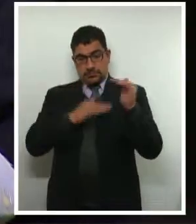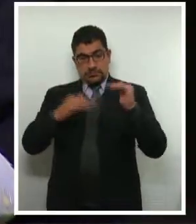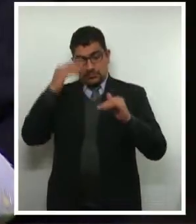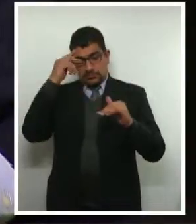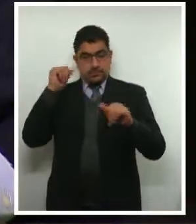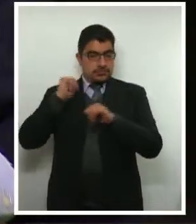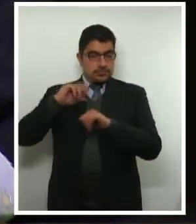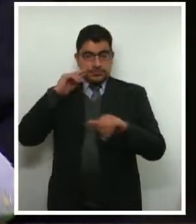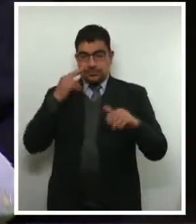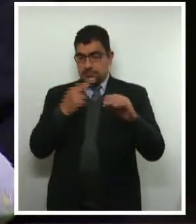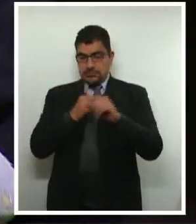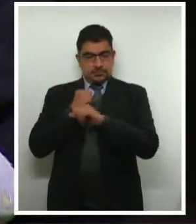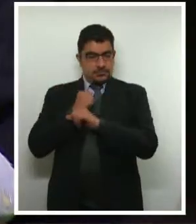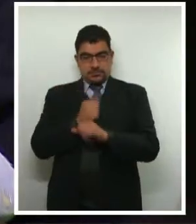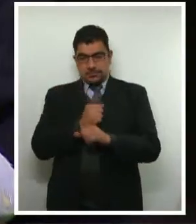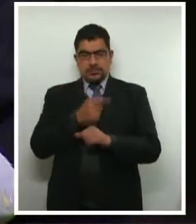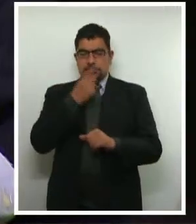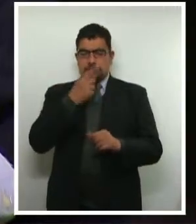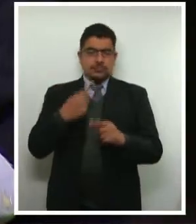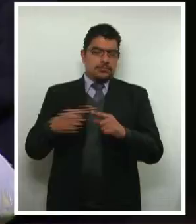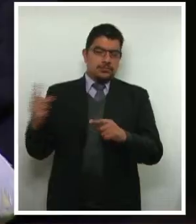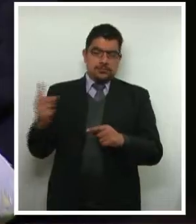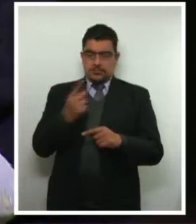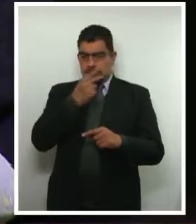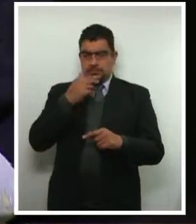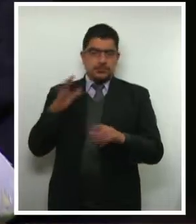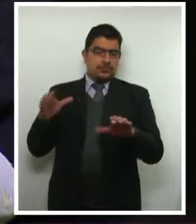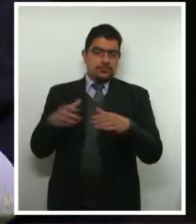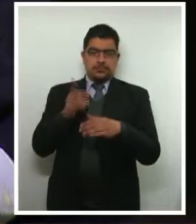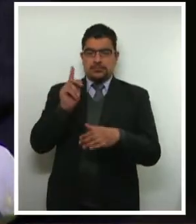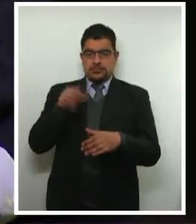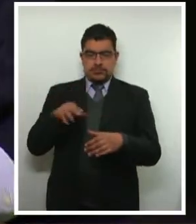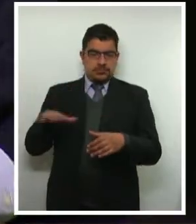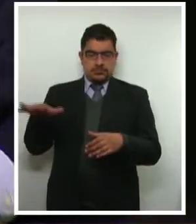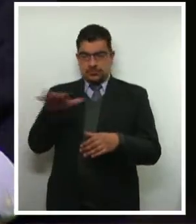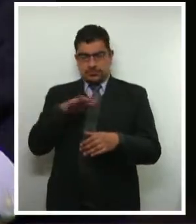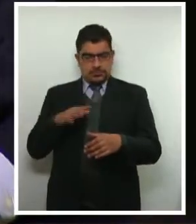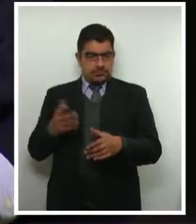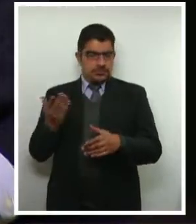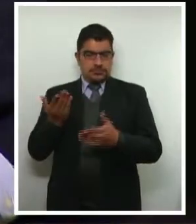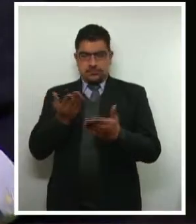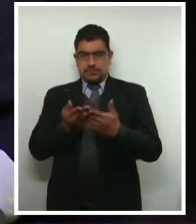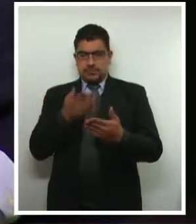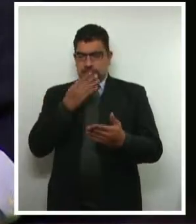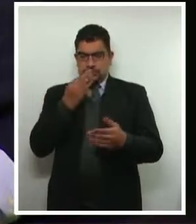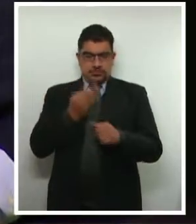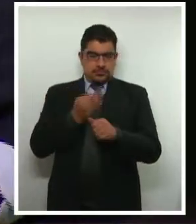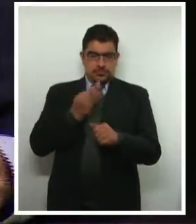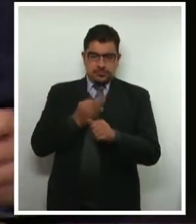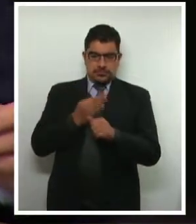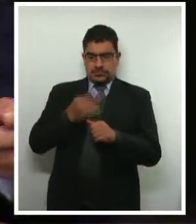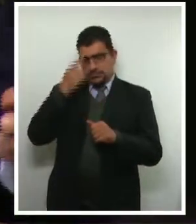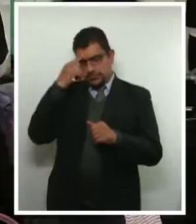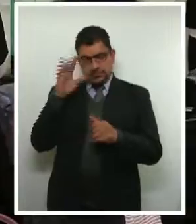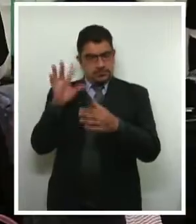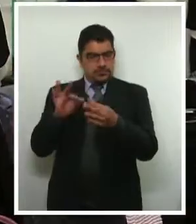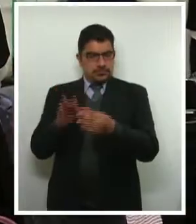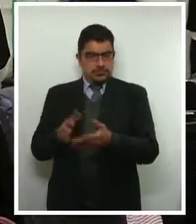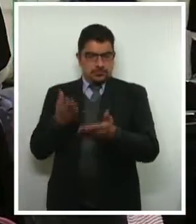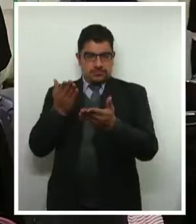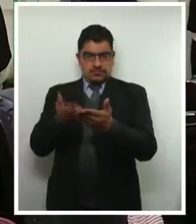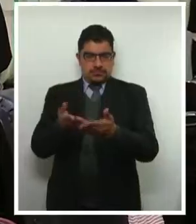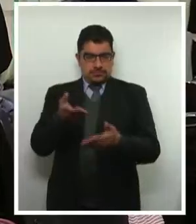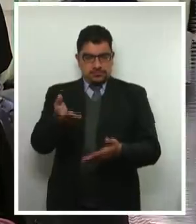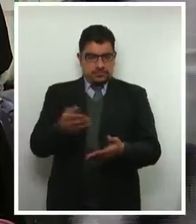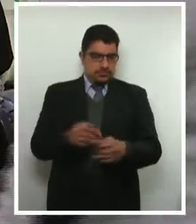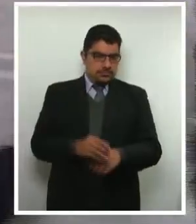poder autoritario la propuso el coordinador del Partido Acción Nacional, para que quede con plena